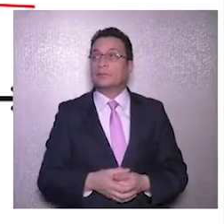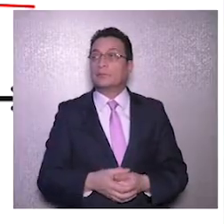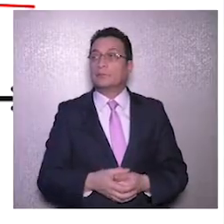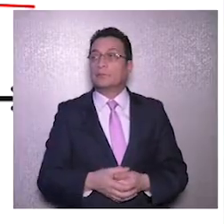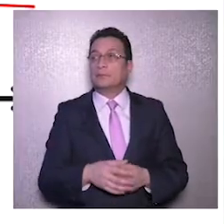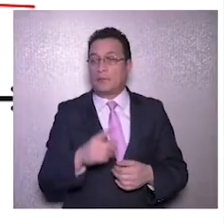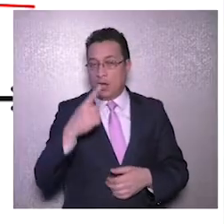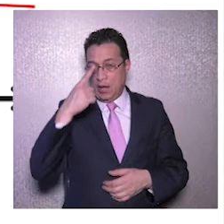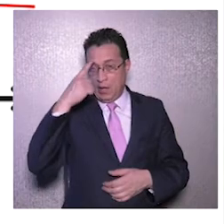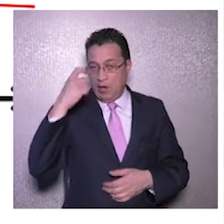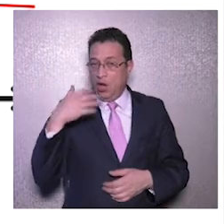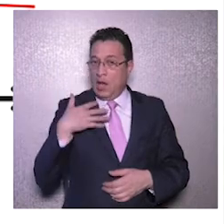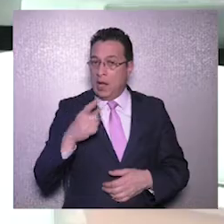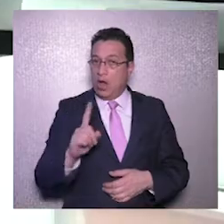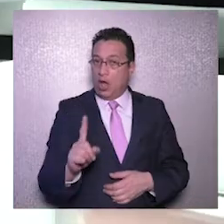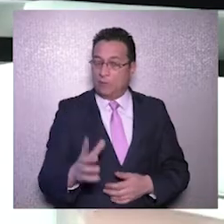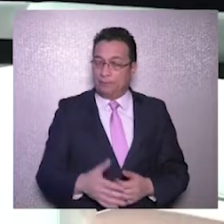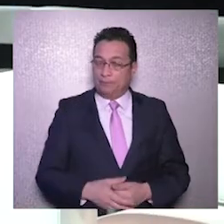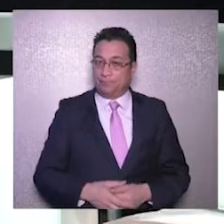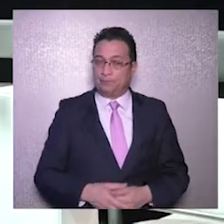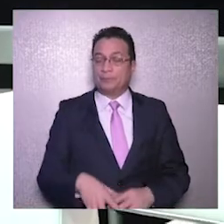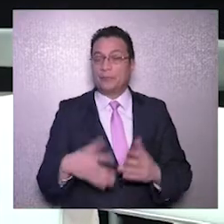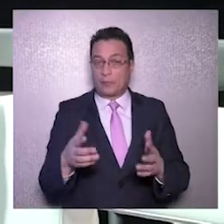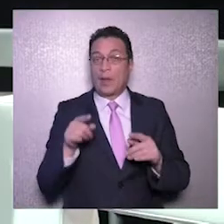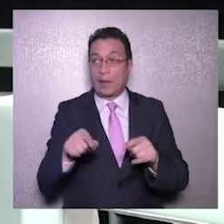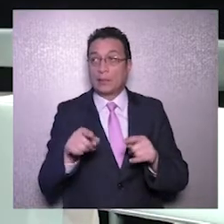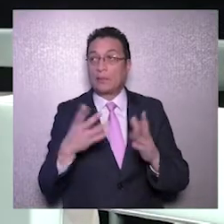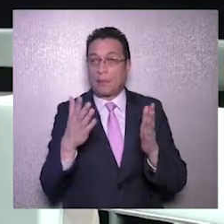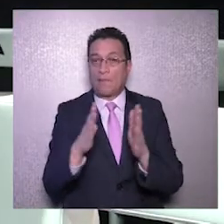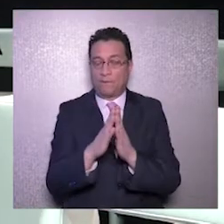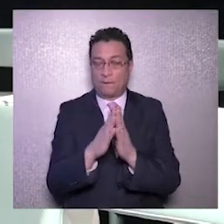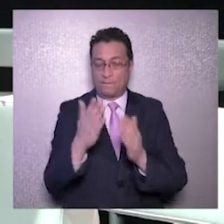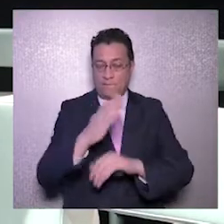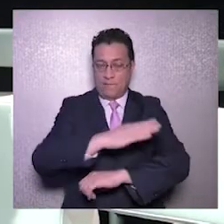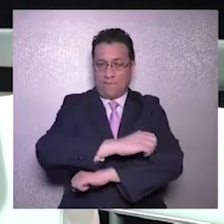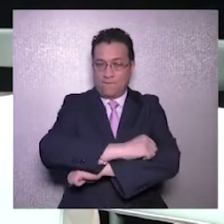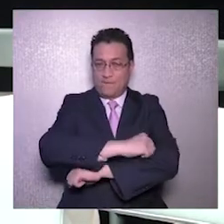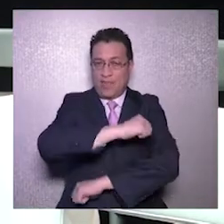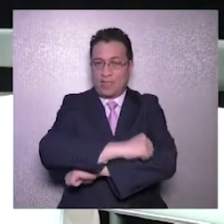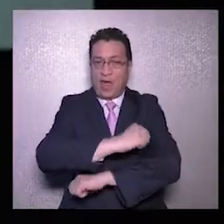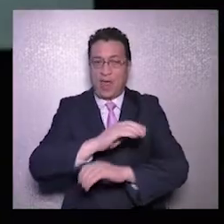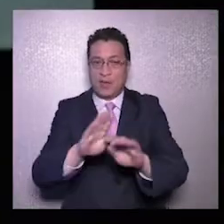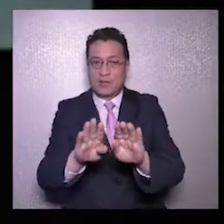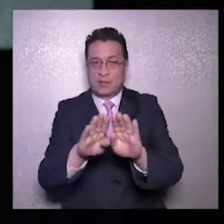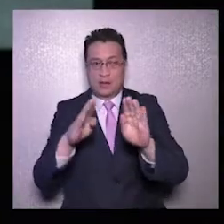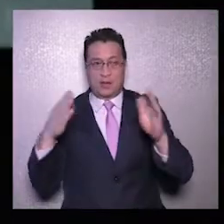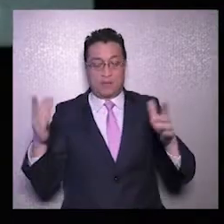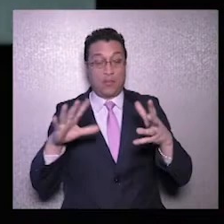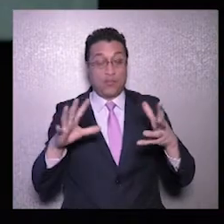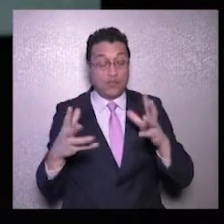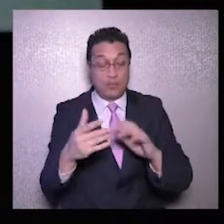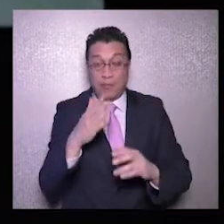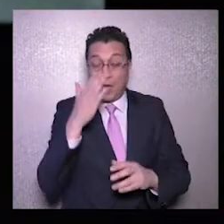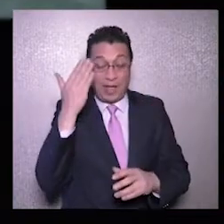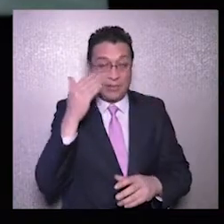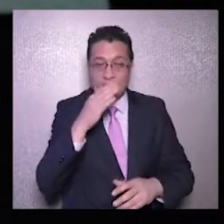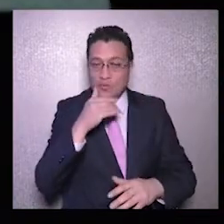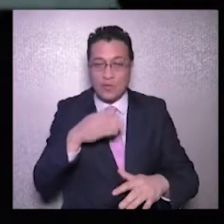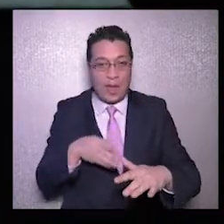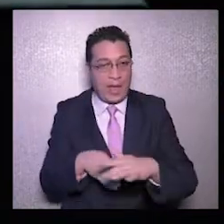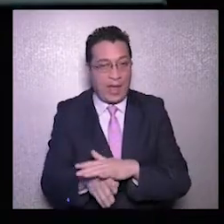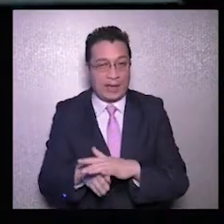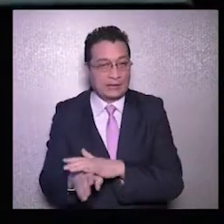Yo creo que no. Yo creo que esta ventana que se nos abre, ¿no es cierto?, a un mundo al cual no teníamos acceso,